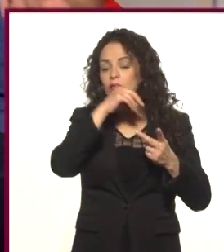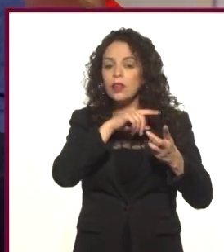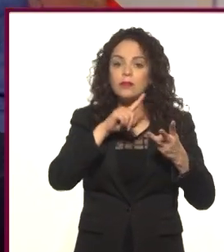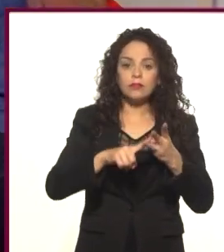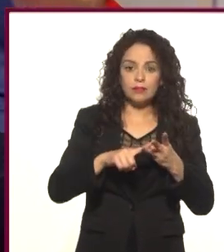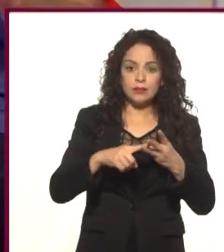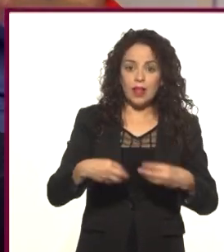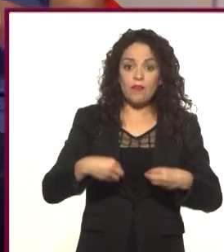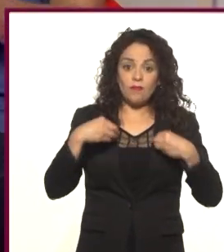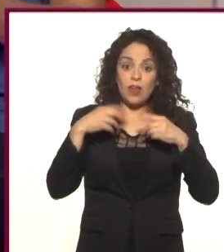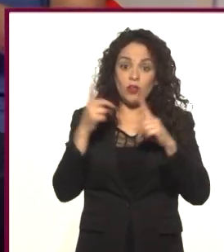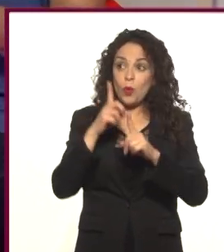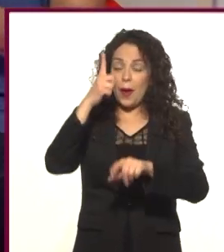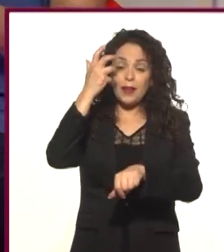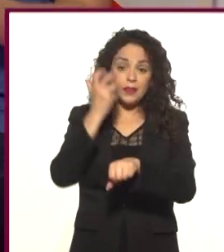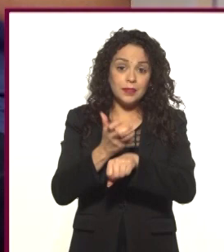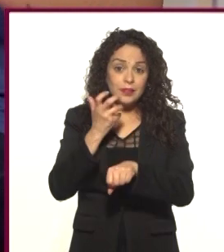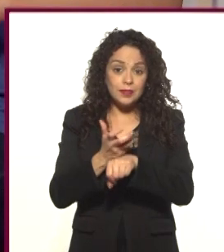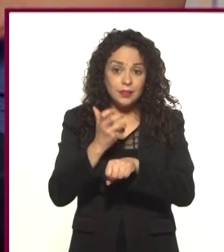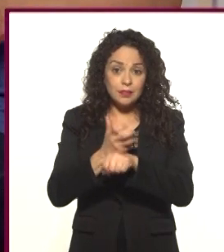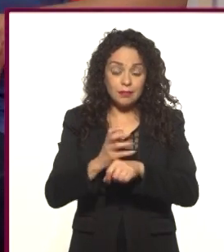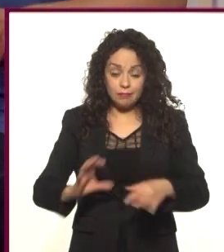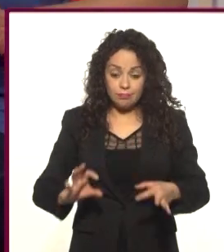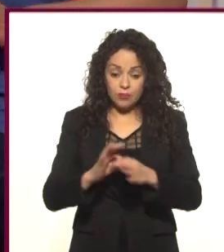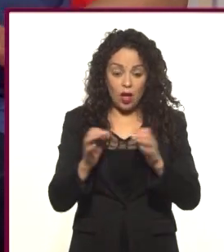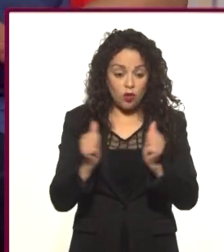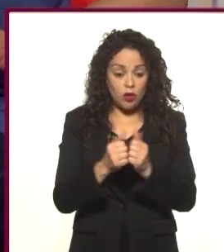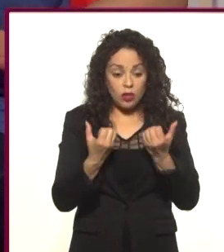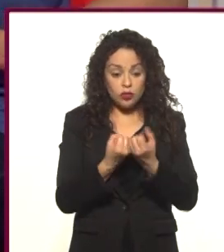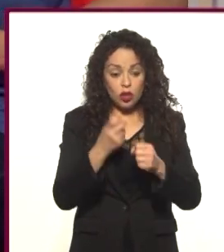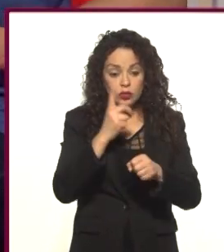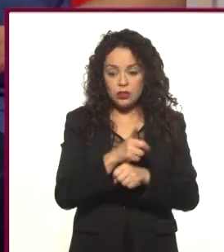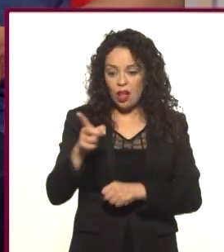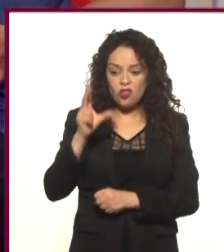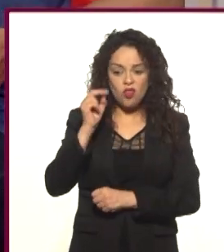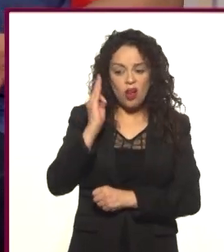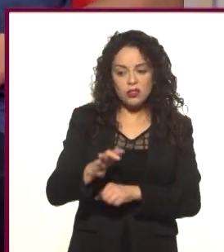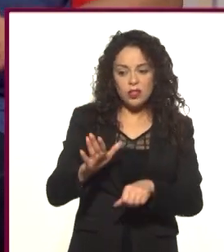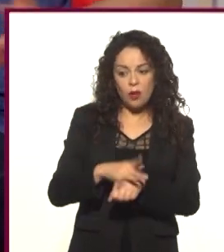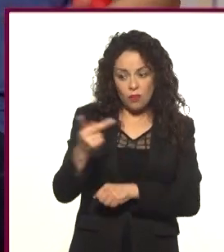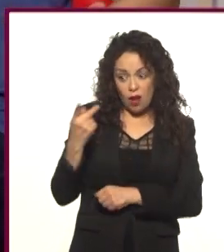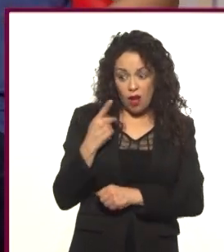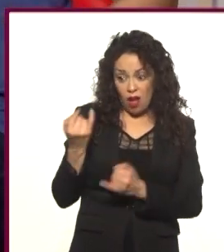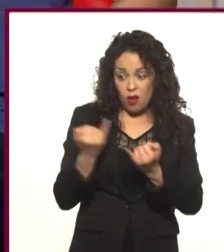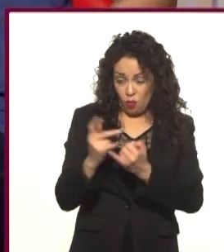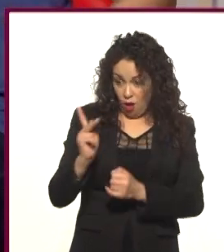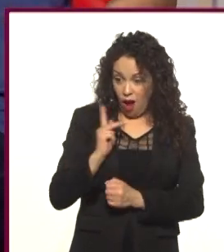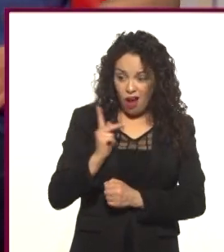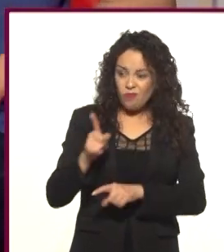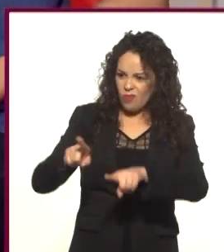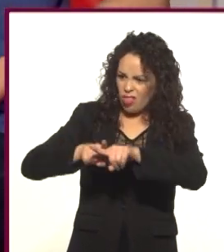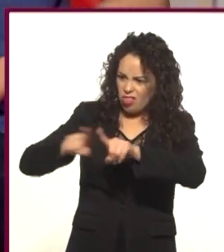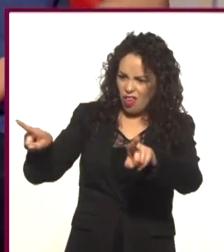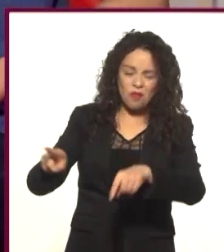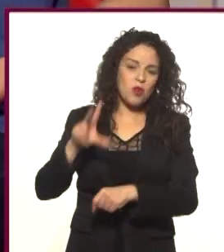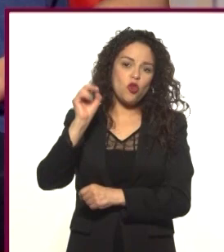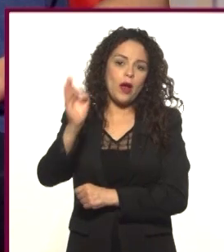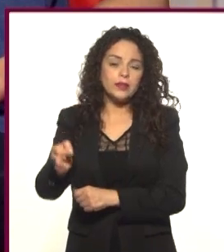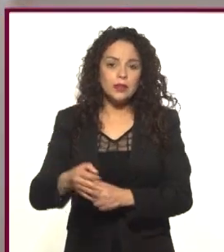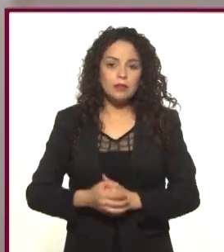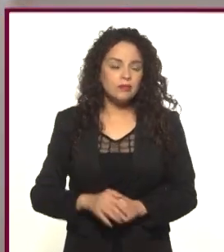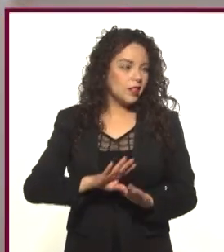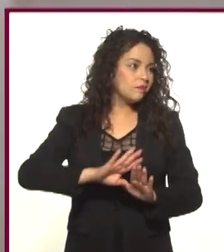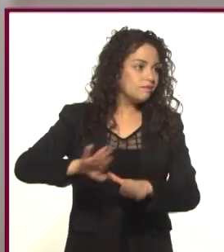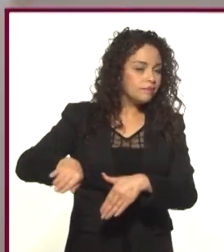afroamericanos, que residían en Estados Unidos y eran parte de una sociedad que no los aceptaba por no ser idénticos a ellos. Cosa